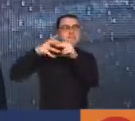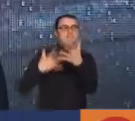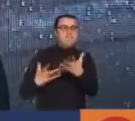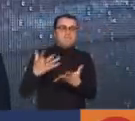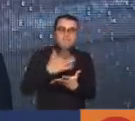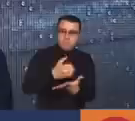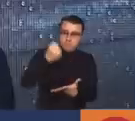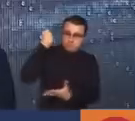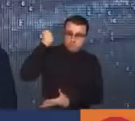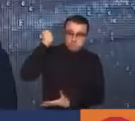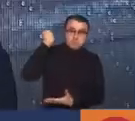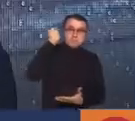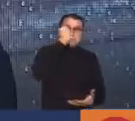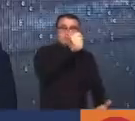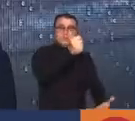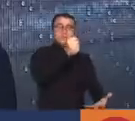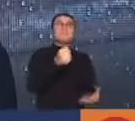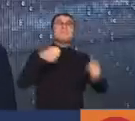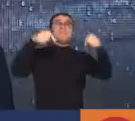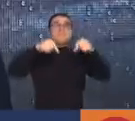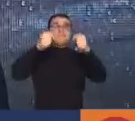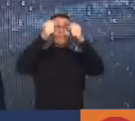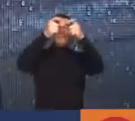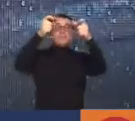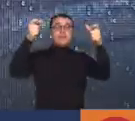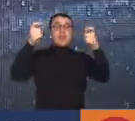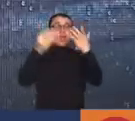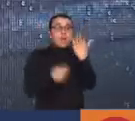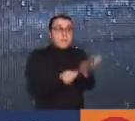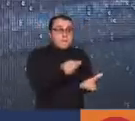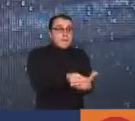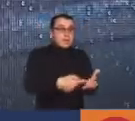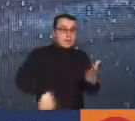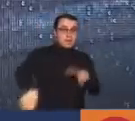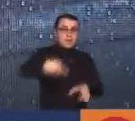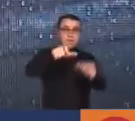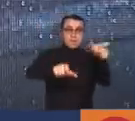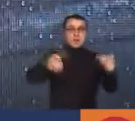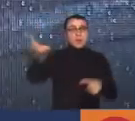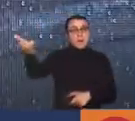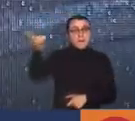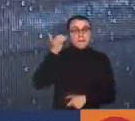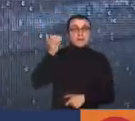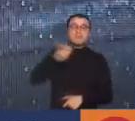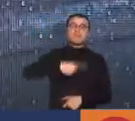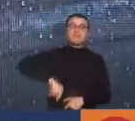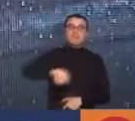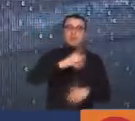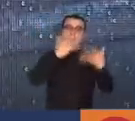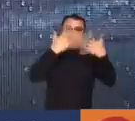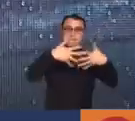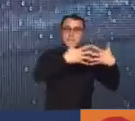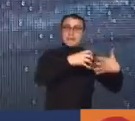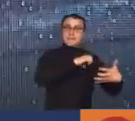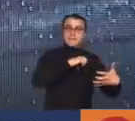Entonces nosotros estamos pagando desde el Estado a los pensionados que salieron de empresas